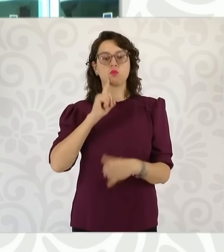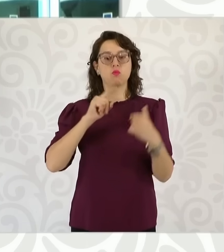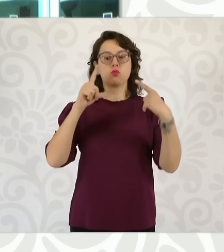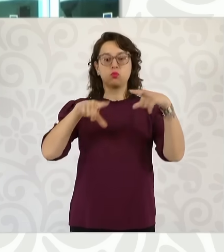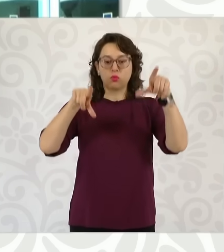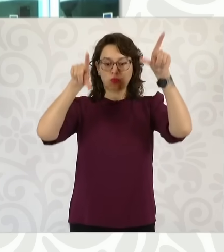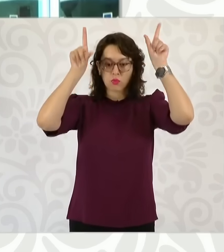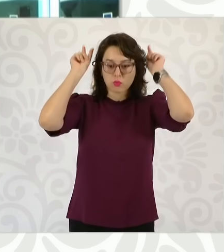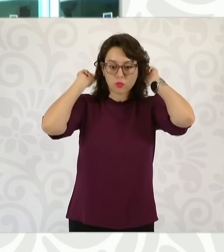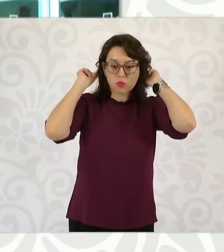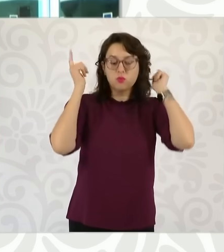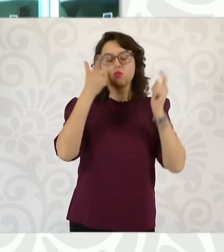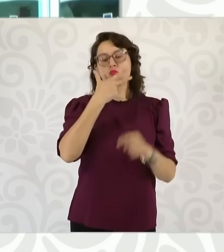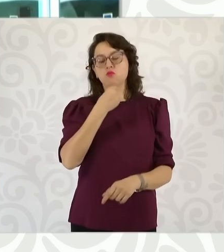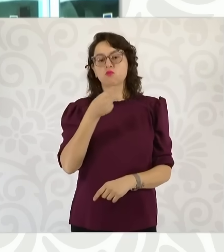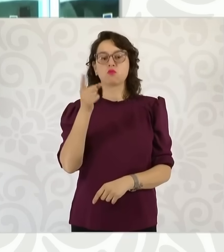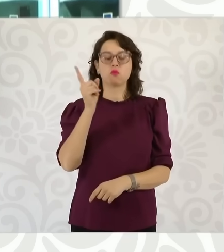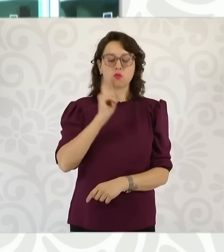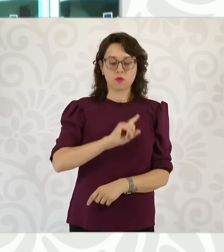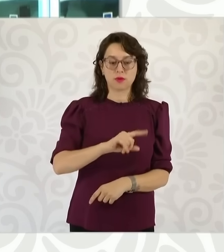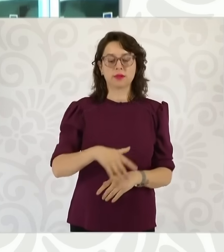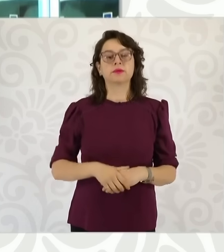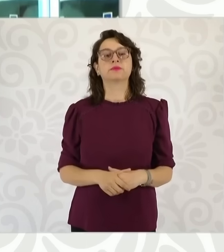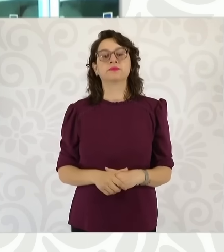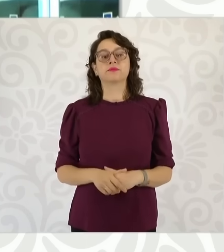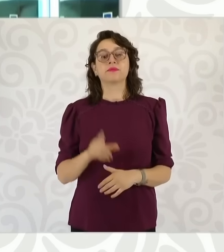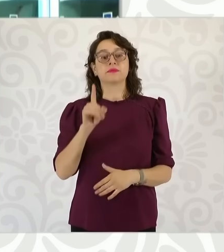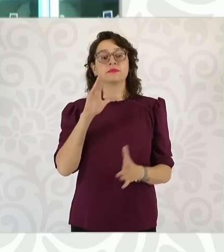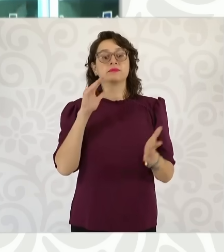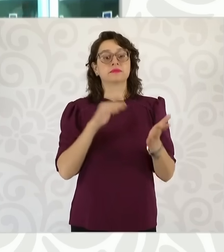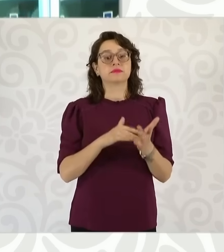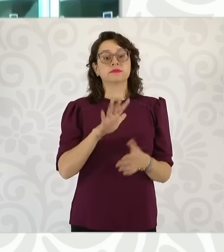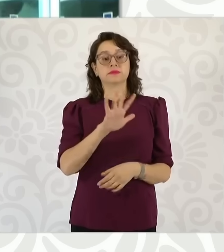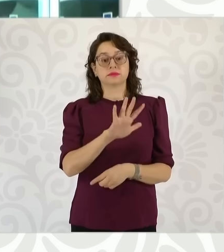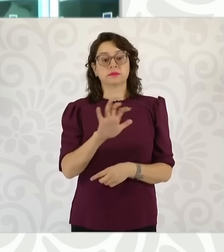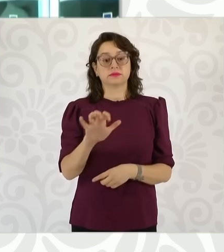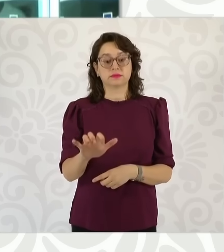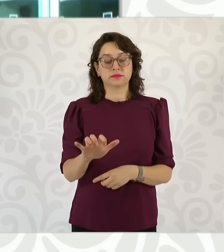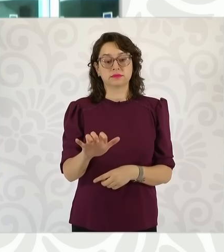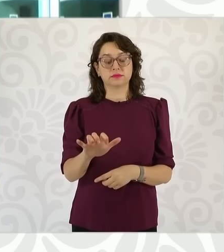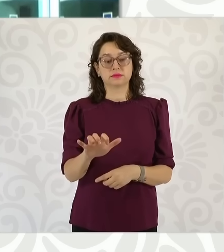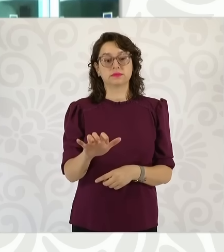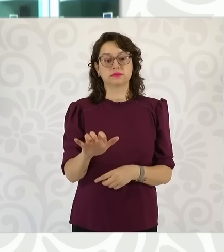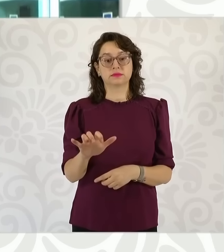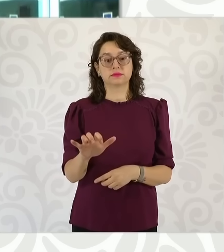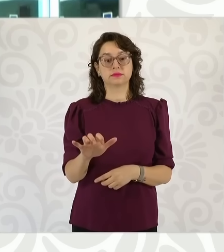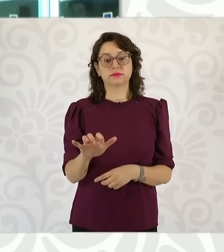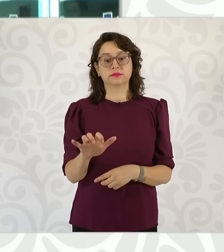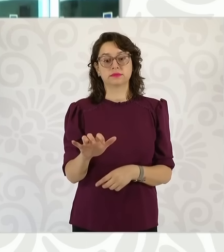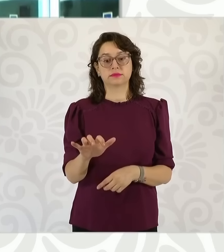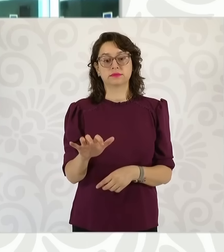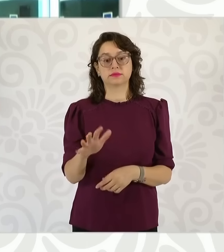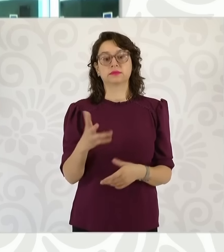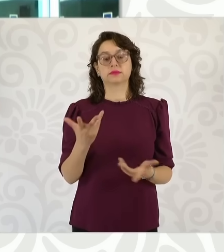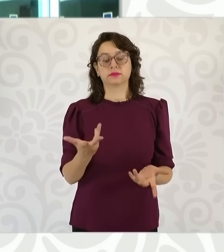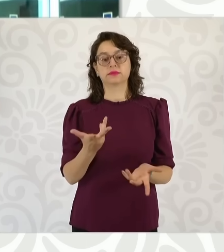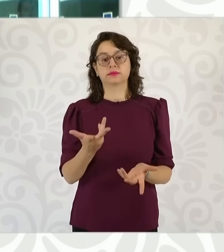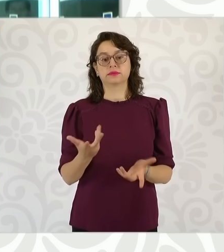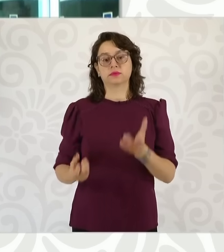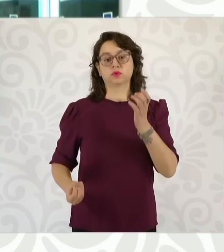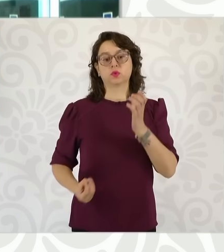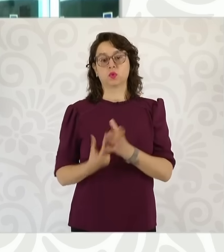enfermeras, enfermeros, y de ellos 1,500, que quiero destacarlos, son de